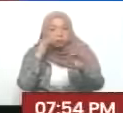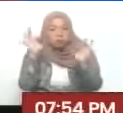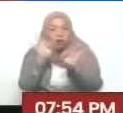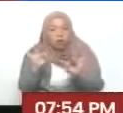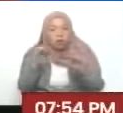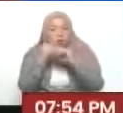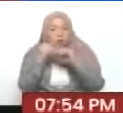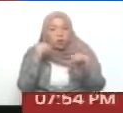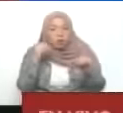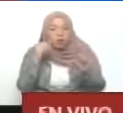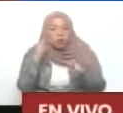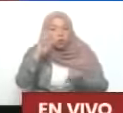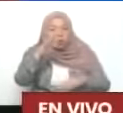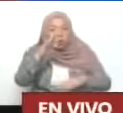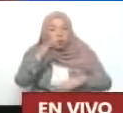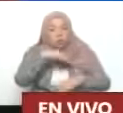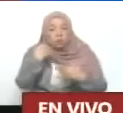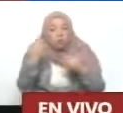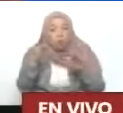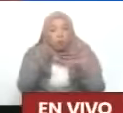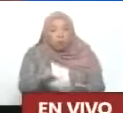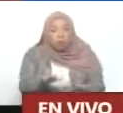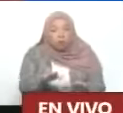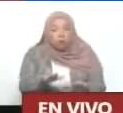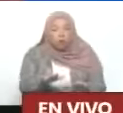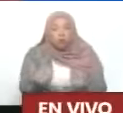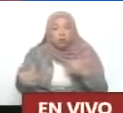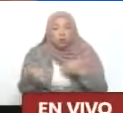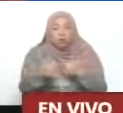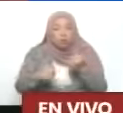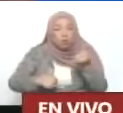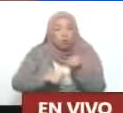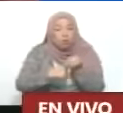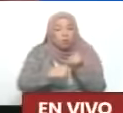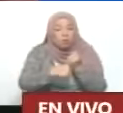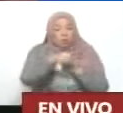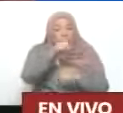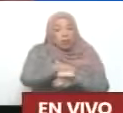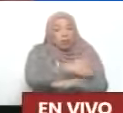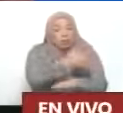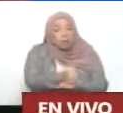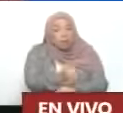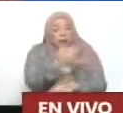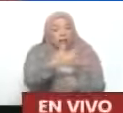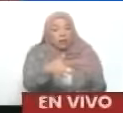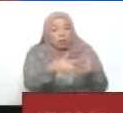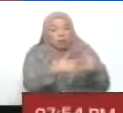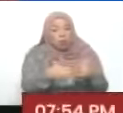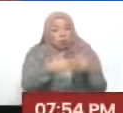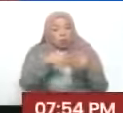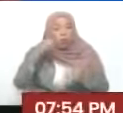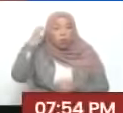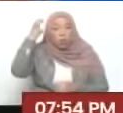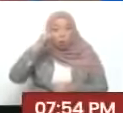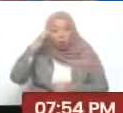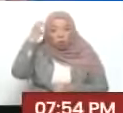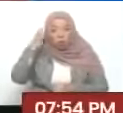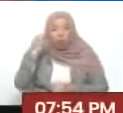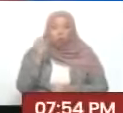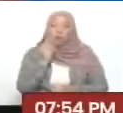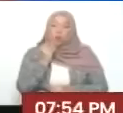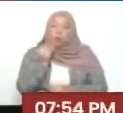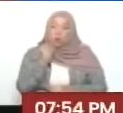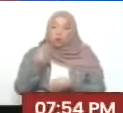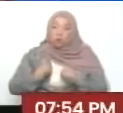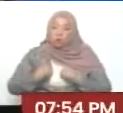Silencio genocida. Silencio cómplice de los Estados Unidos y de Europa con uno de los genocidios transmitidos en